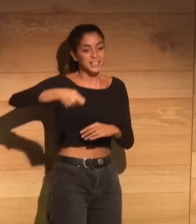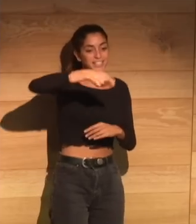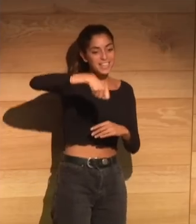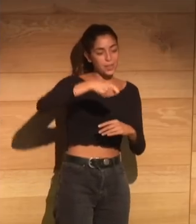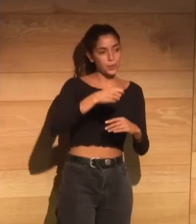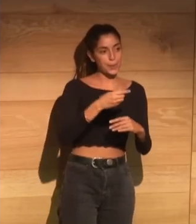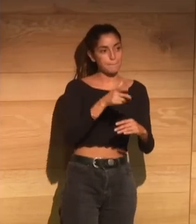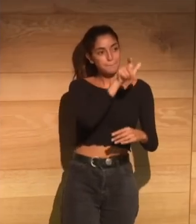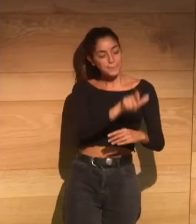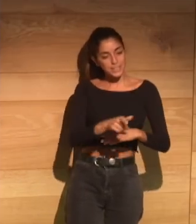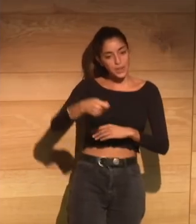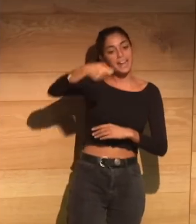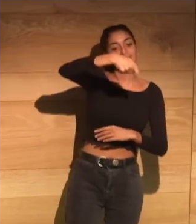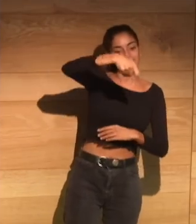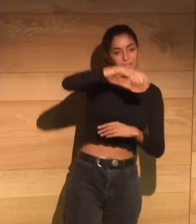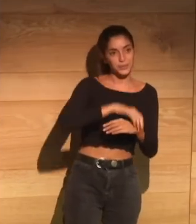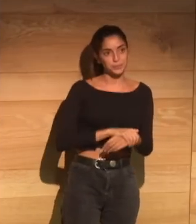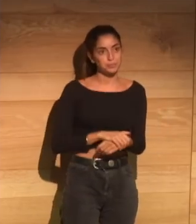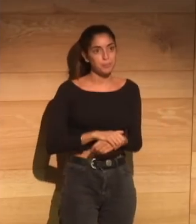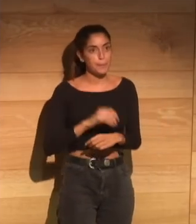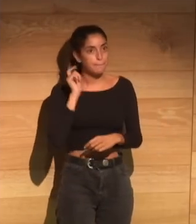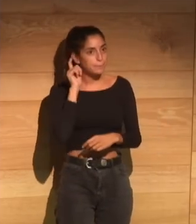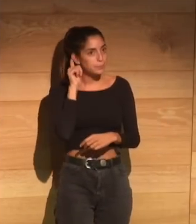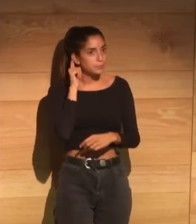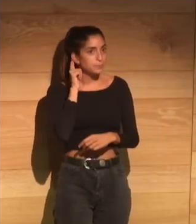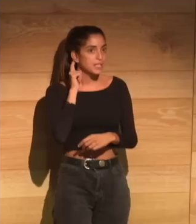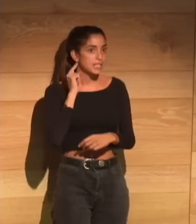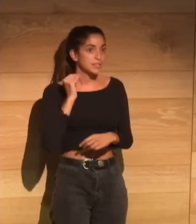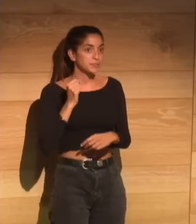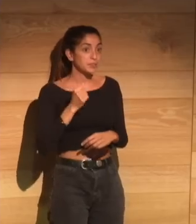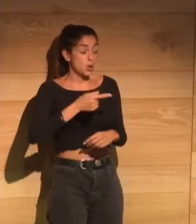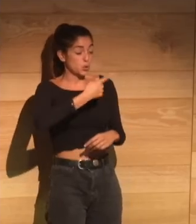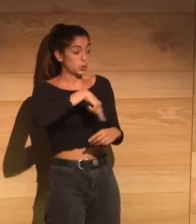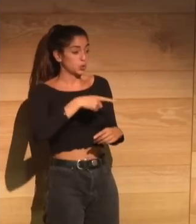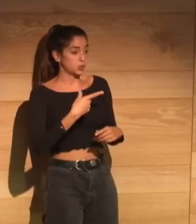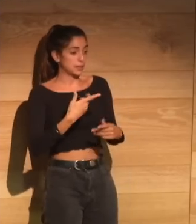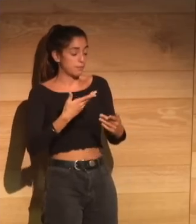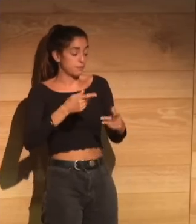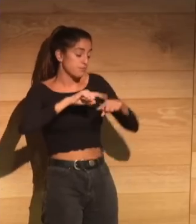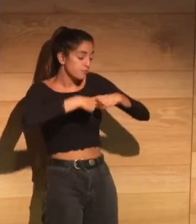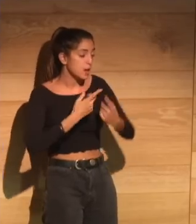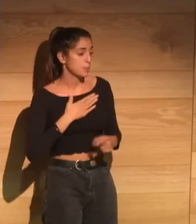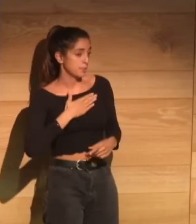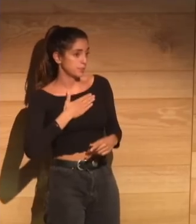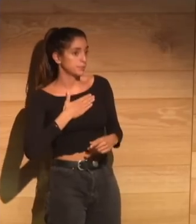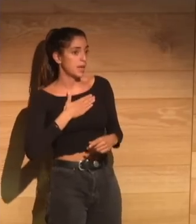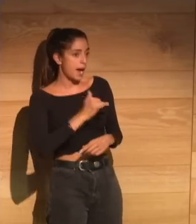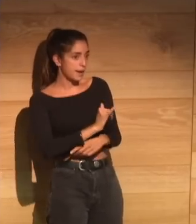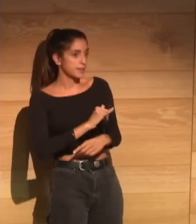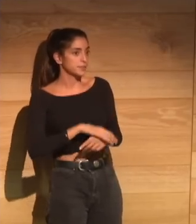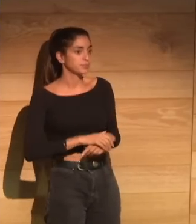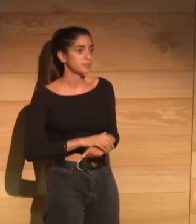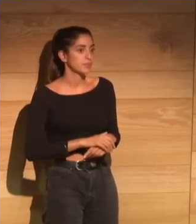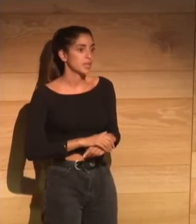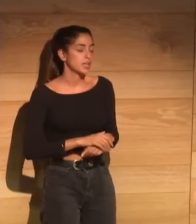Lo tiene. Bueno, pero lo tiene, murió, mi tío abuelo murió. Eso te iba a decir, que tu bisabuelo. Lo tenemos, lo custodiamos la familia. Lo que aguantáis en esta familia, a mí me da